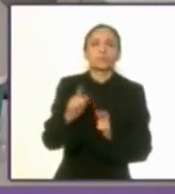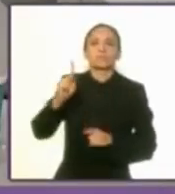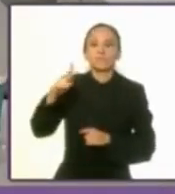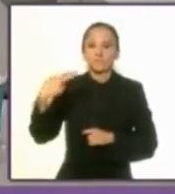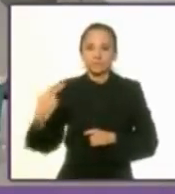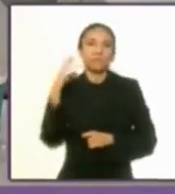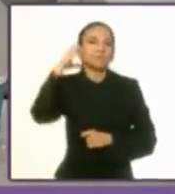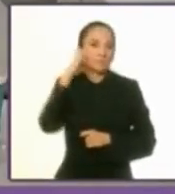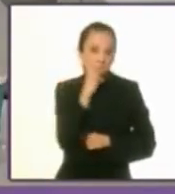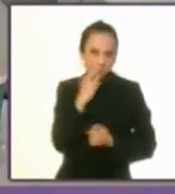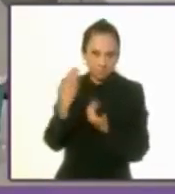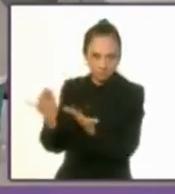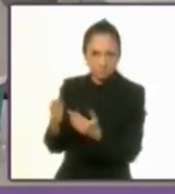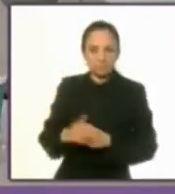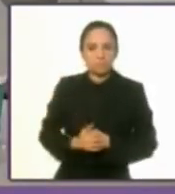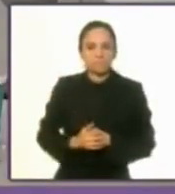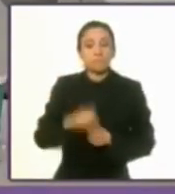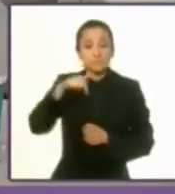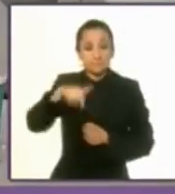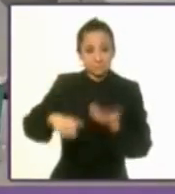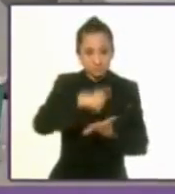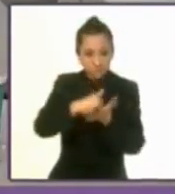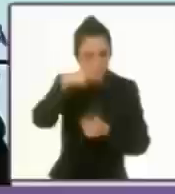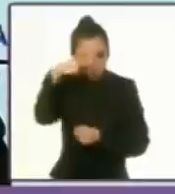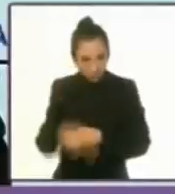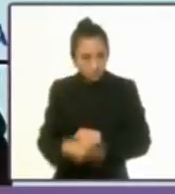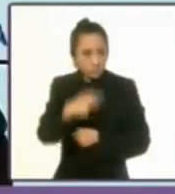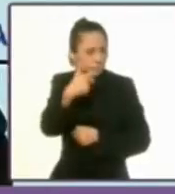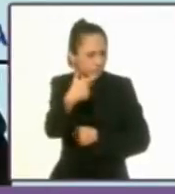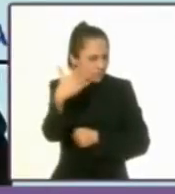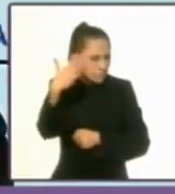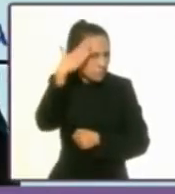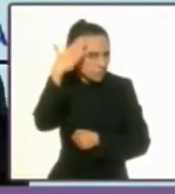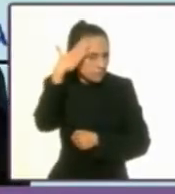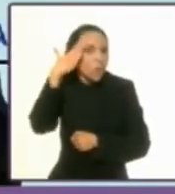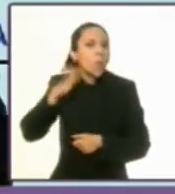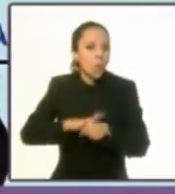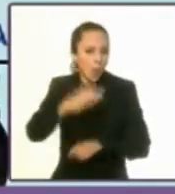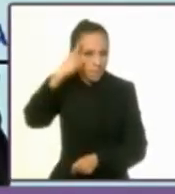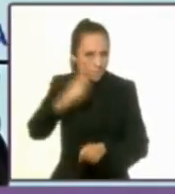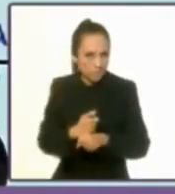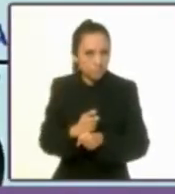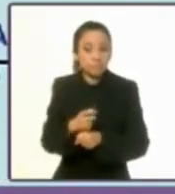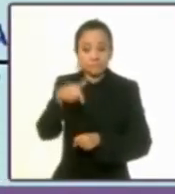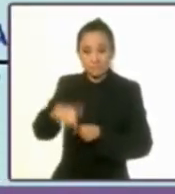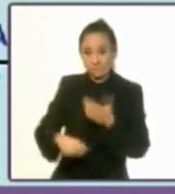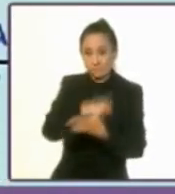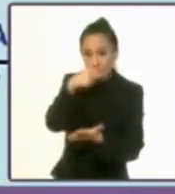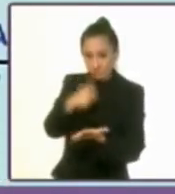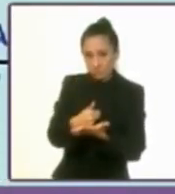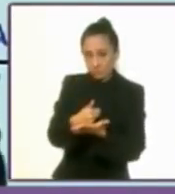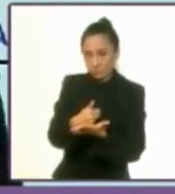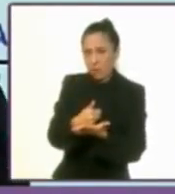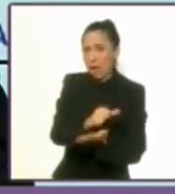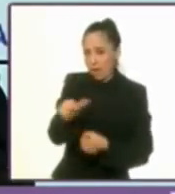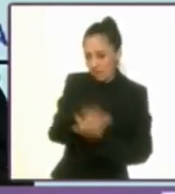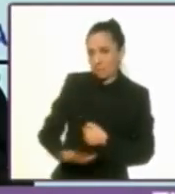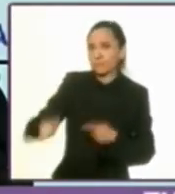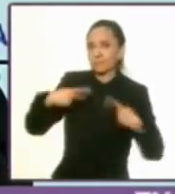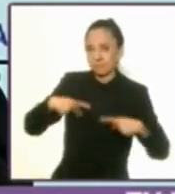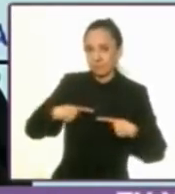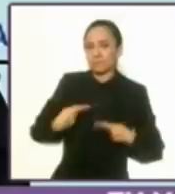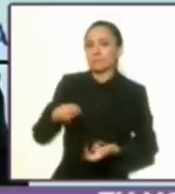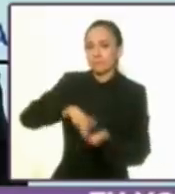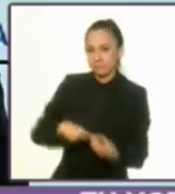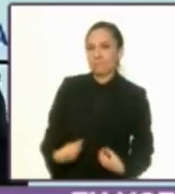rige la economía de la ciudad en una ciudad donde hay ciudad para los habitantes ciudad para los